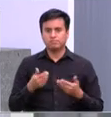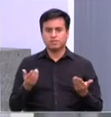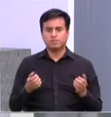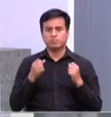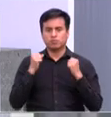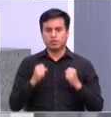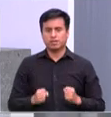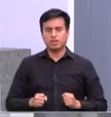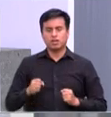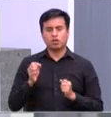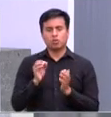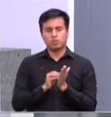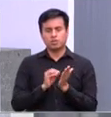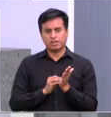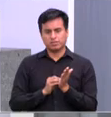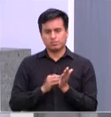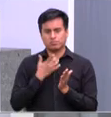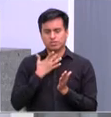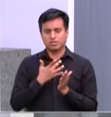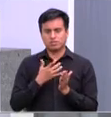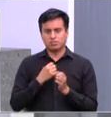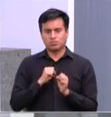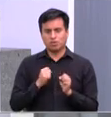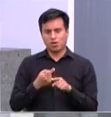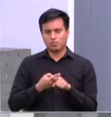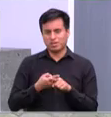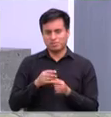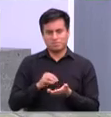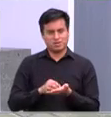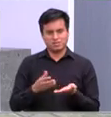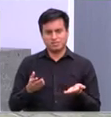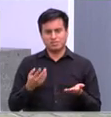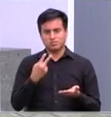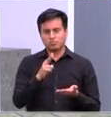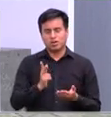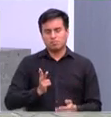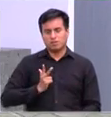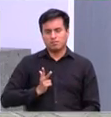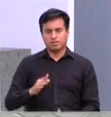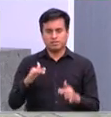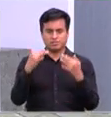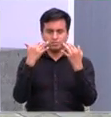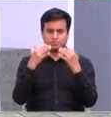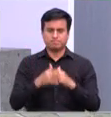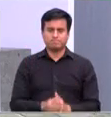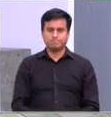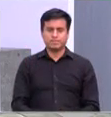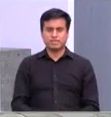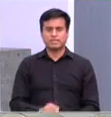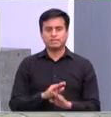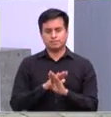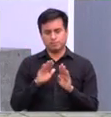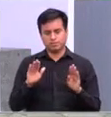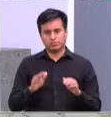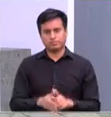que puedan completarlo, porque no puedo abusar más de su amable atención. Y